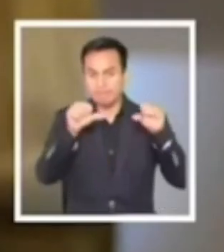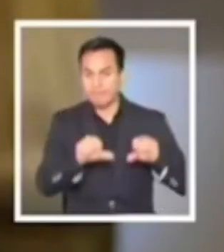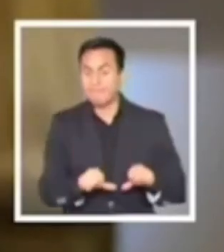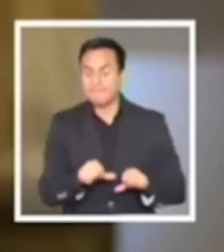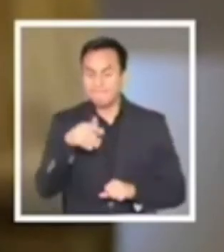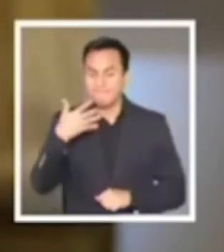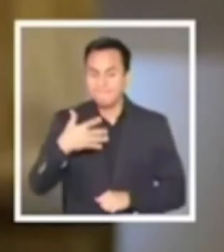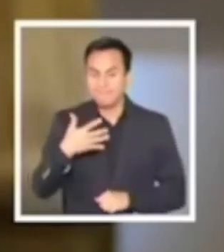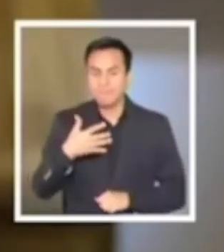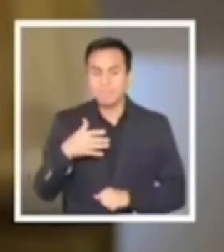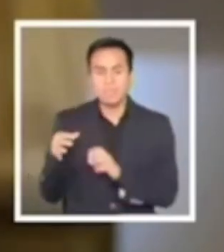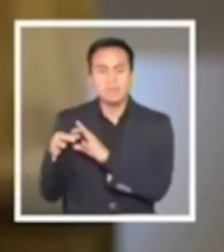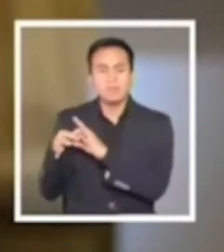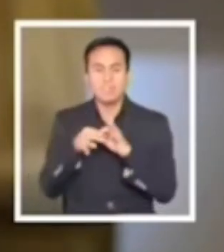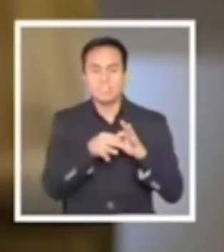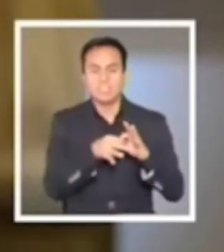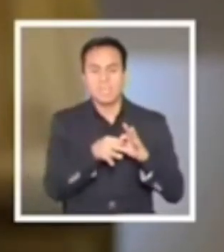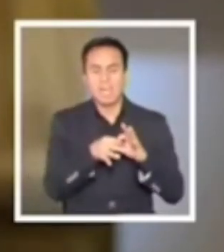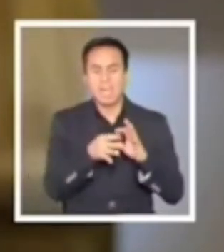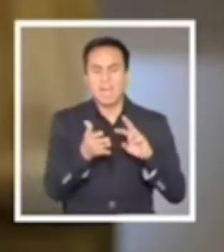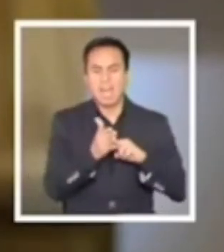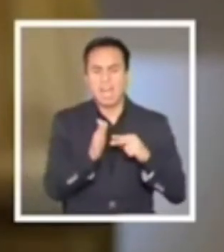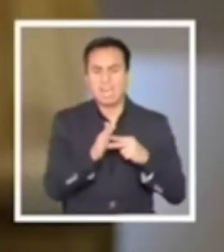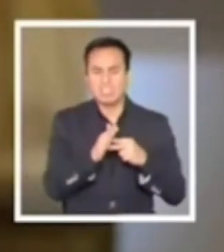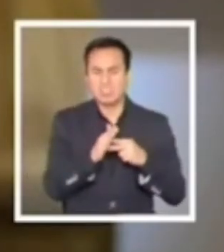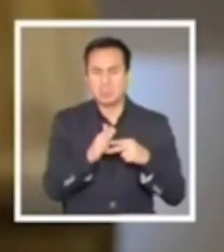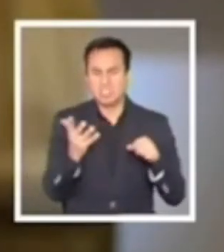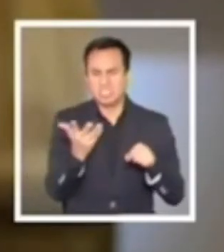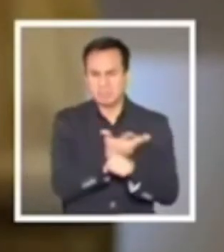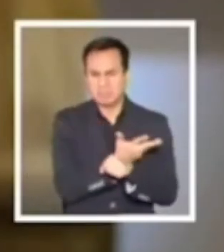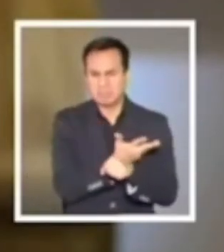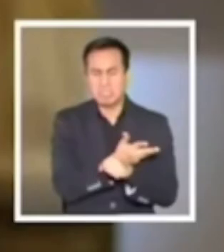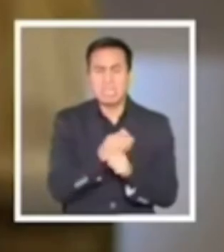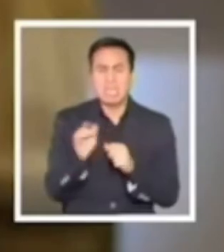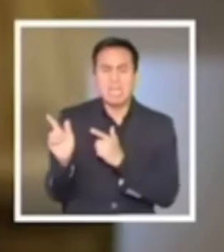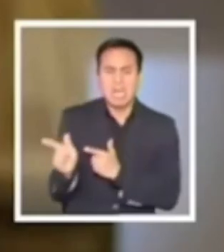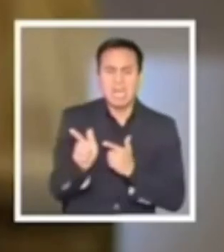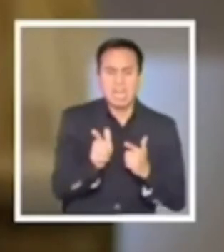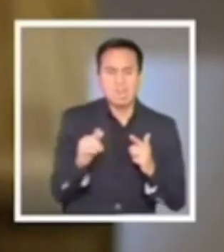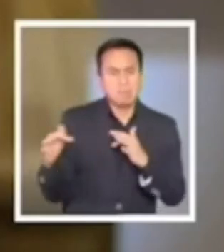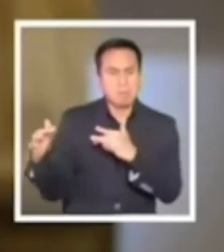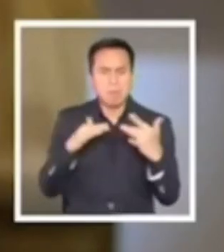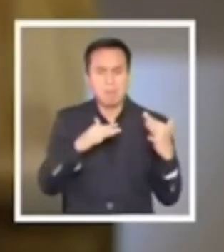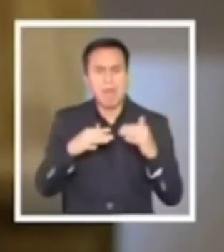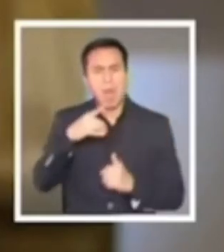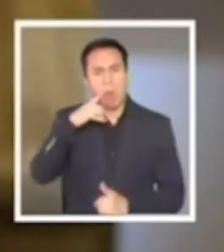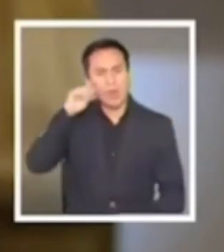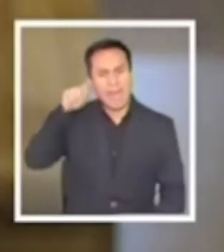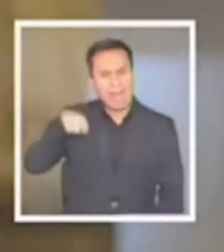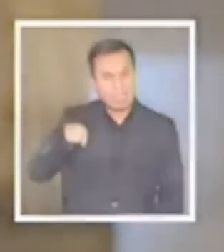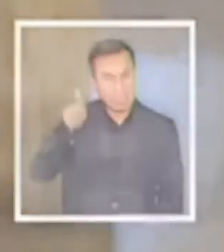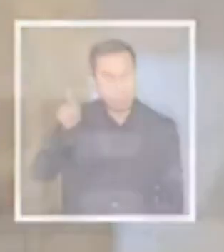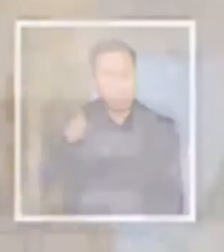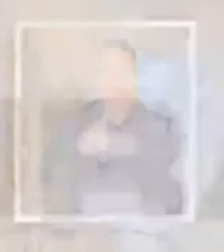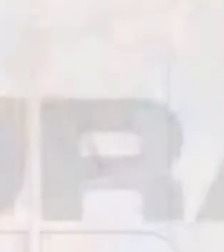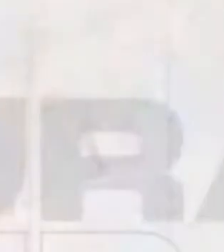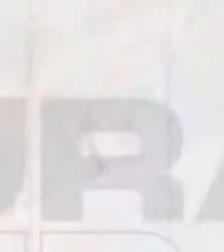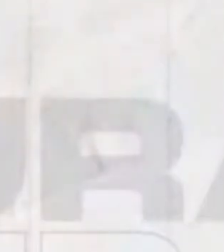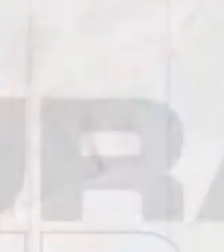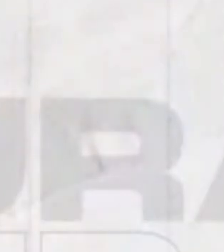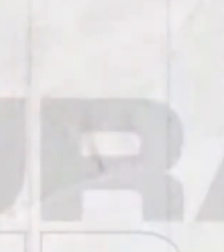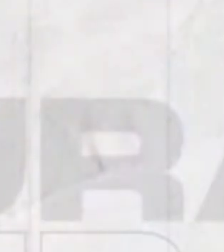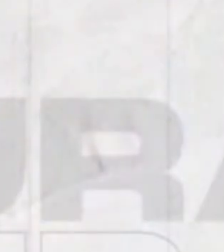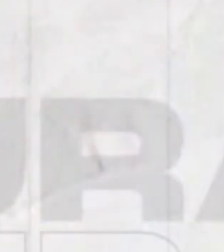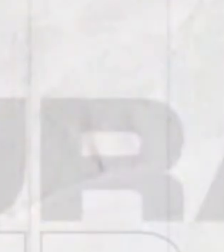Boric, que es heredero de los ideales del doctor Salvador Allende, a quien considera el apóstol de la democracia de la República